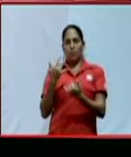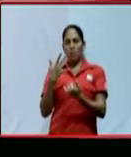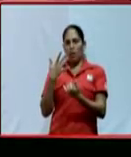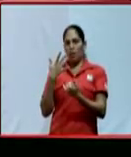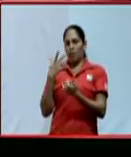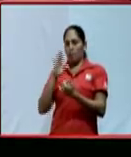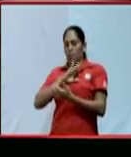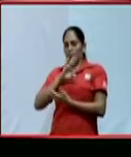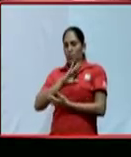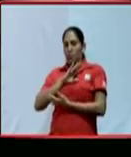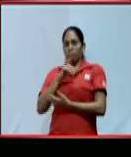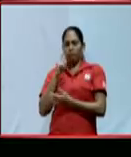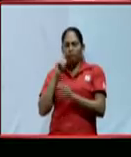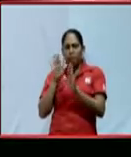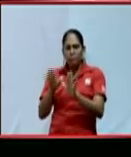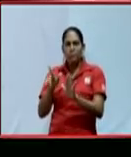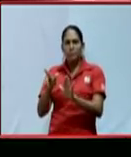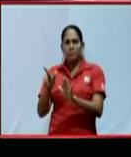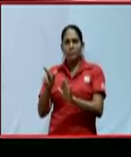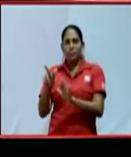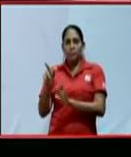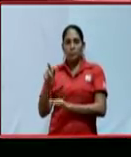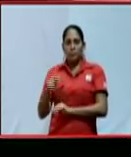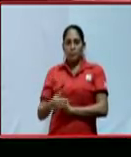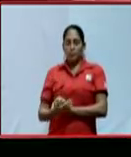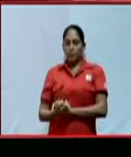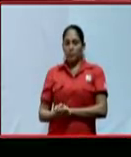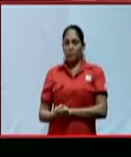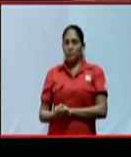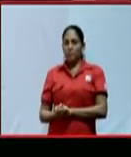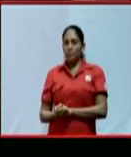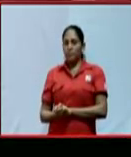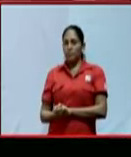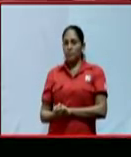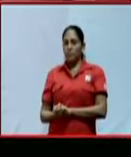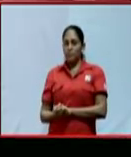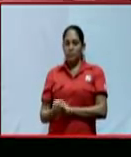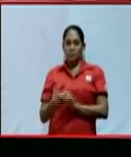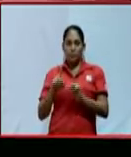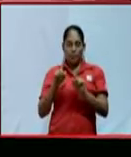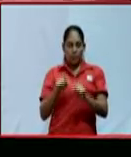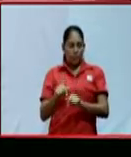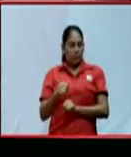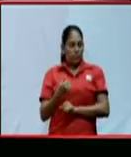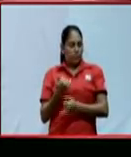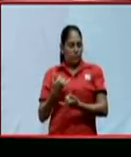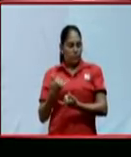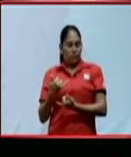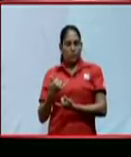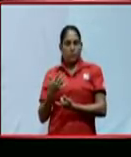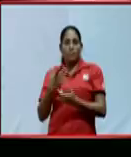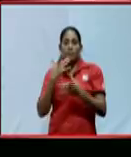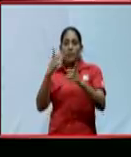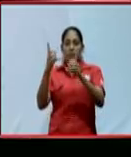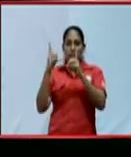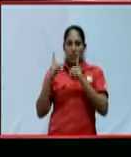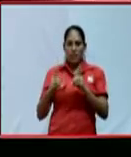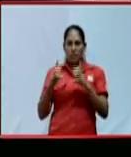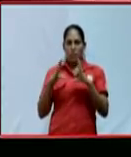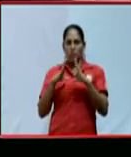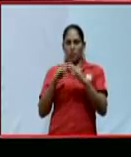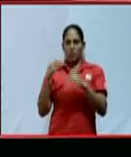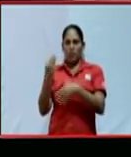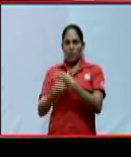dice al presidente que renuncie a ciertos personajes que estaban en el video, los identifiqué.